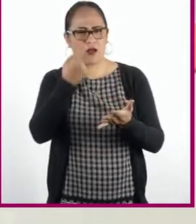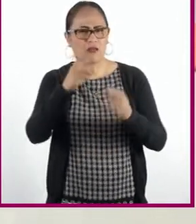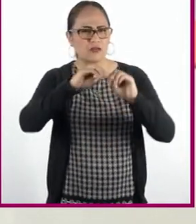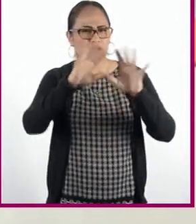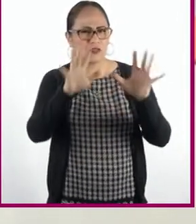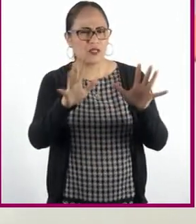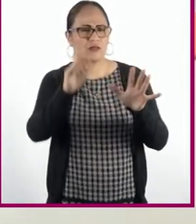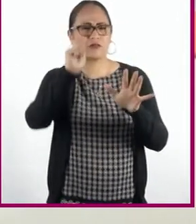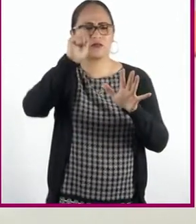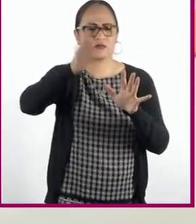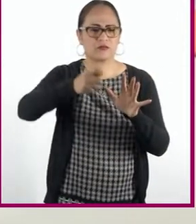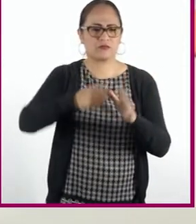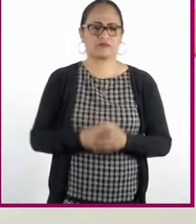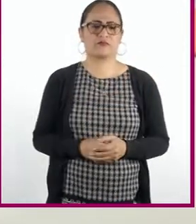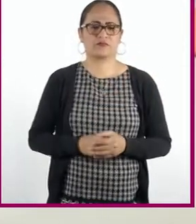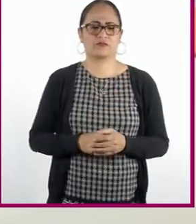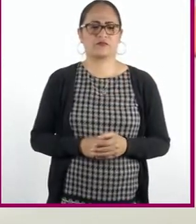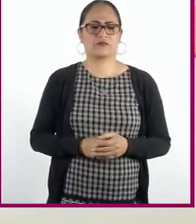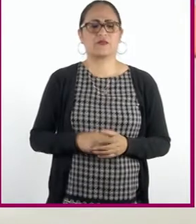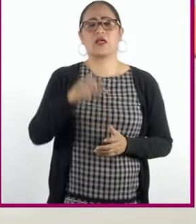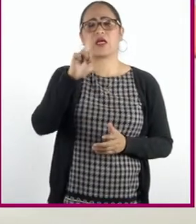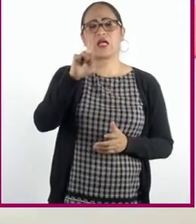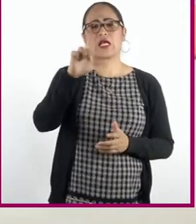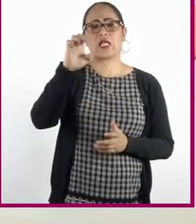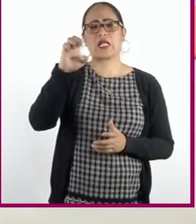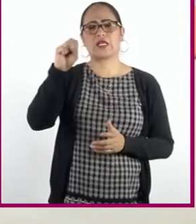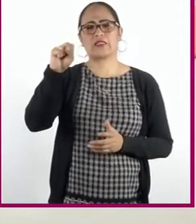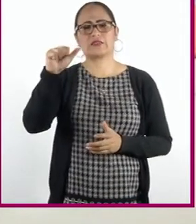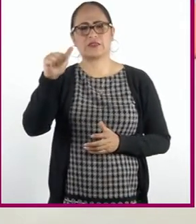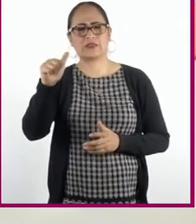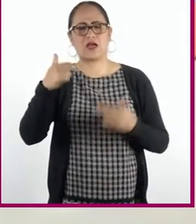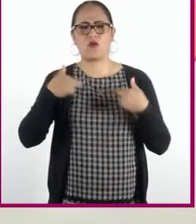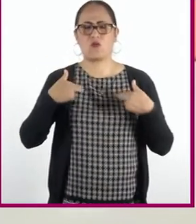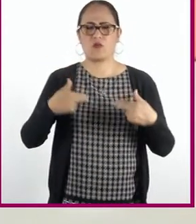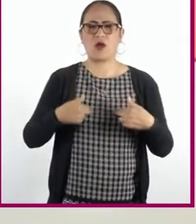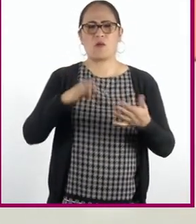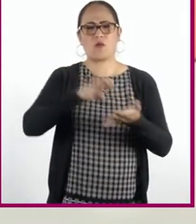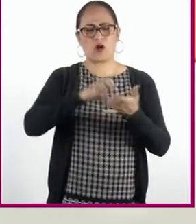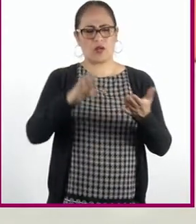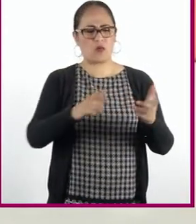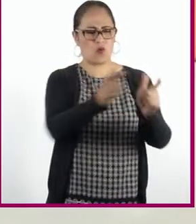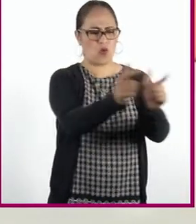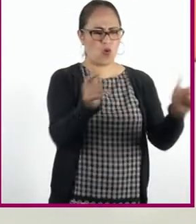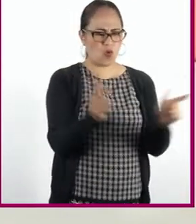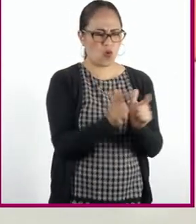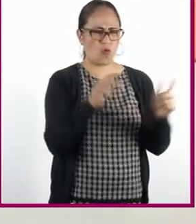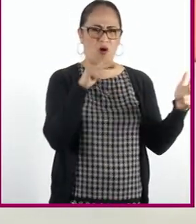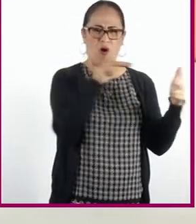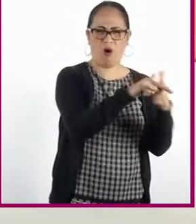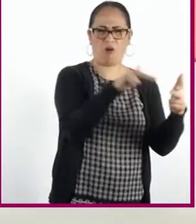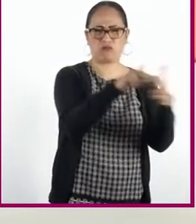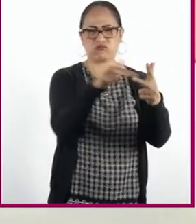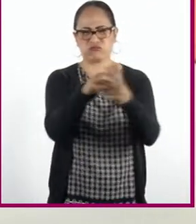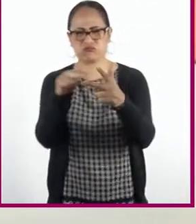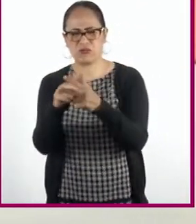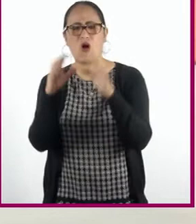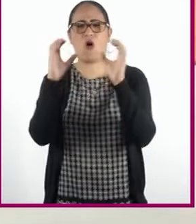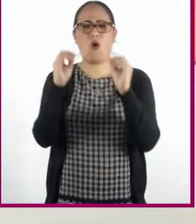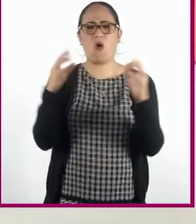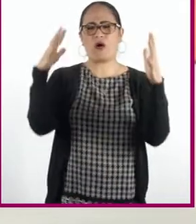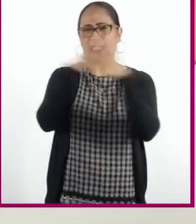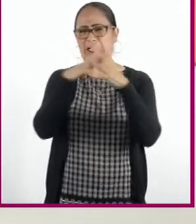cuando ocurren los crímenes de lesa humanidad, como los genocidios o los crímenes de guerra, en los que se violenta el